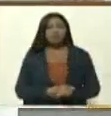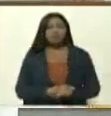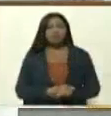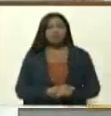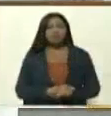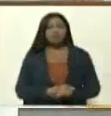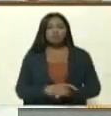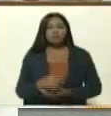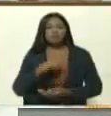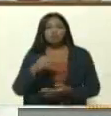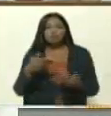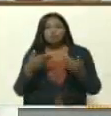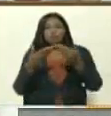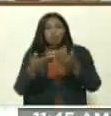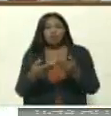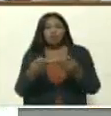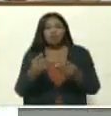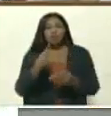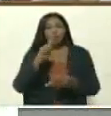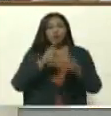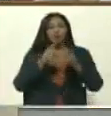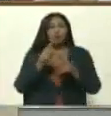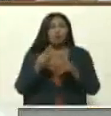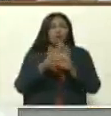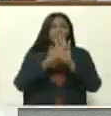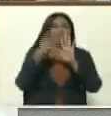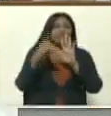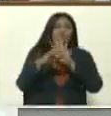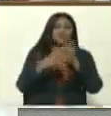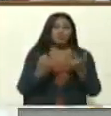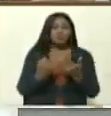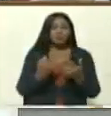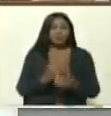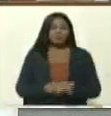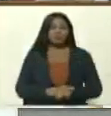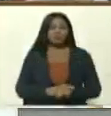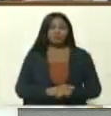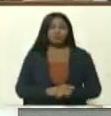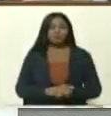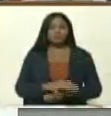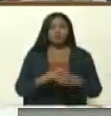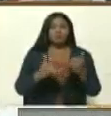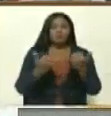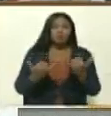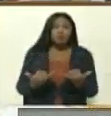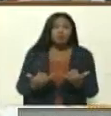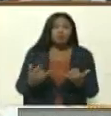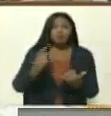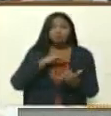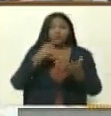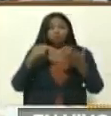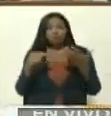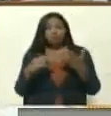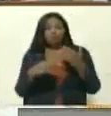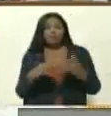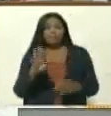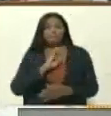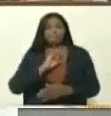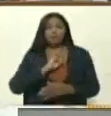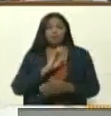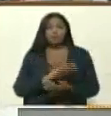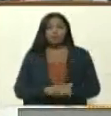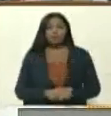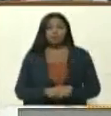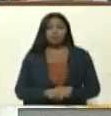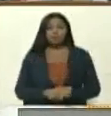lo que implica para uno que ha ejercido el derecho con todas las herramientas propias,